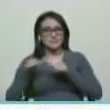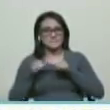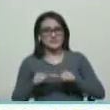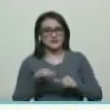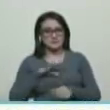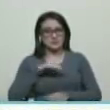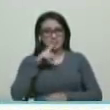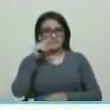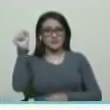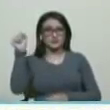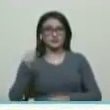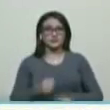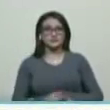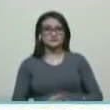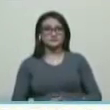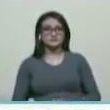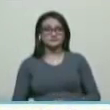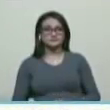presidente Maduro.